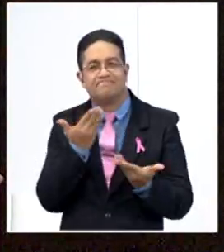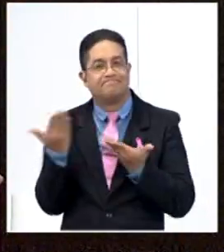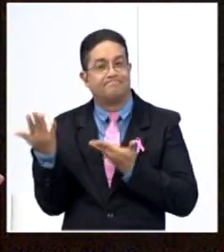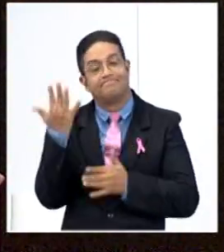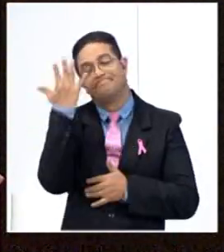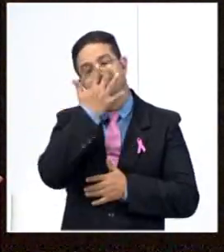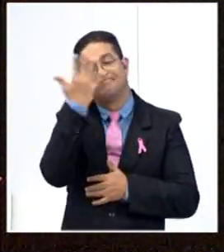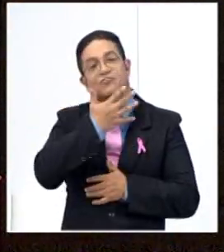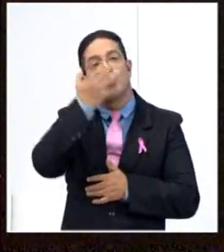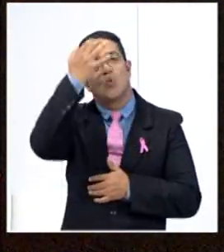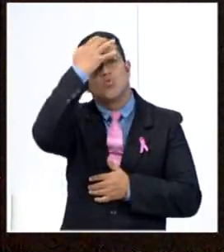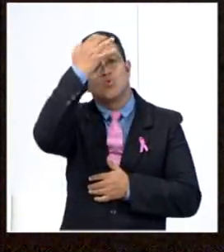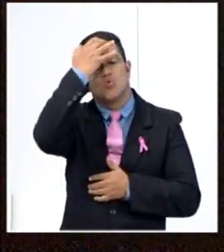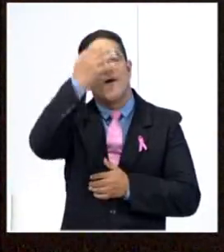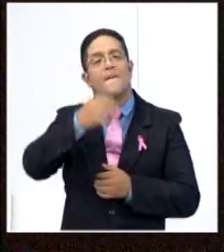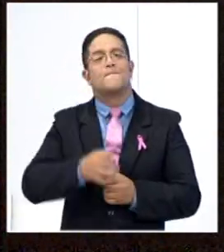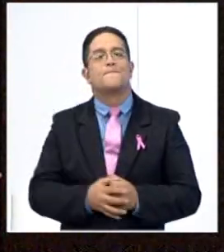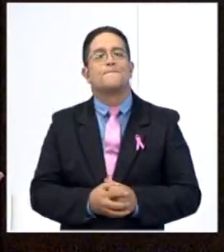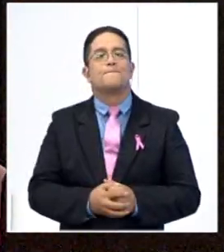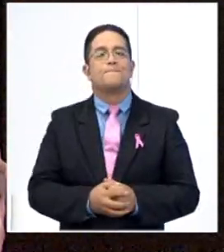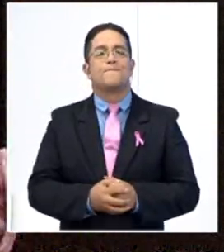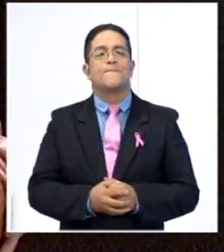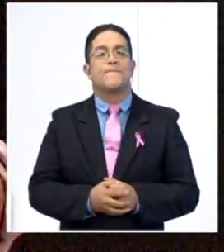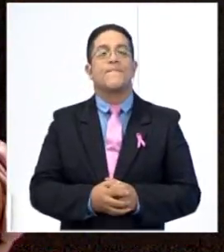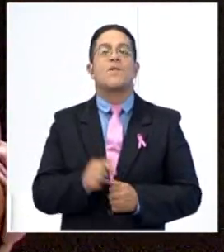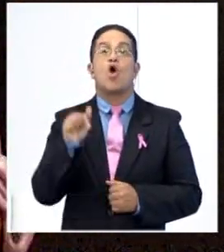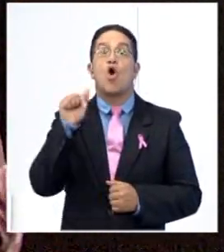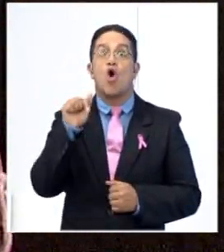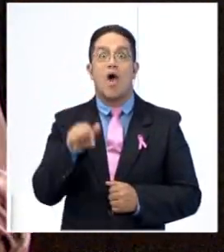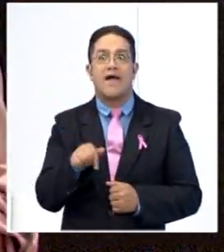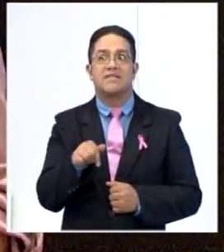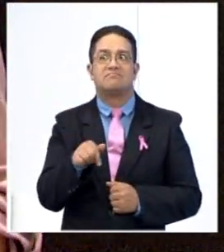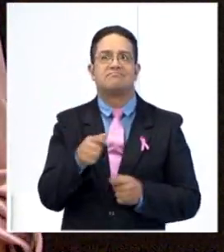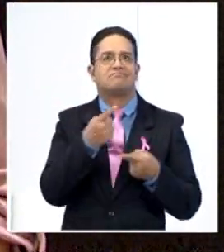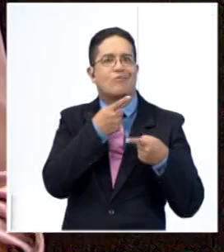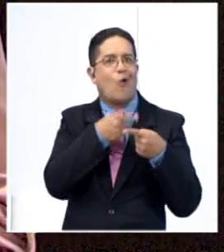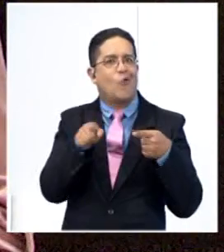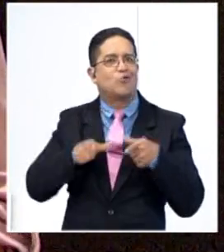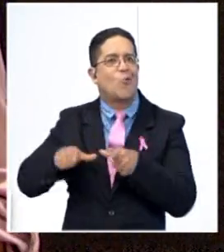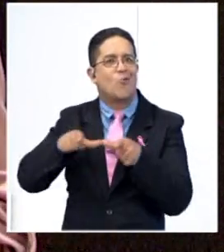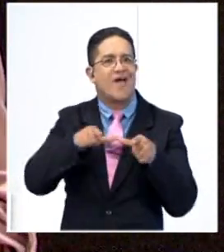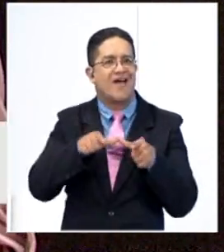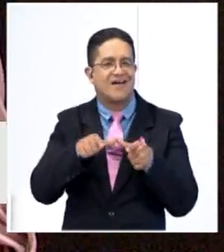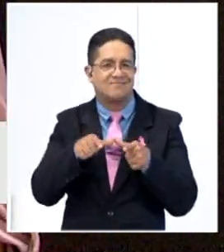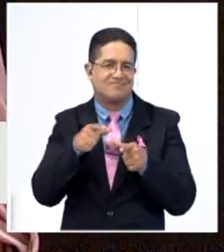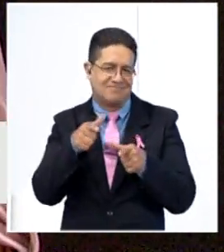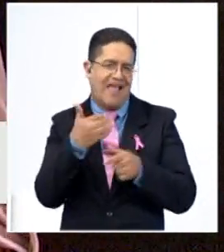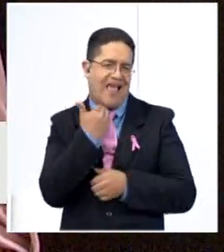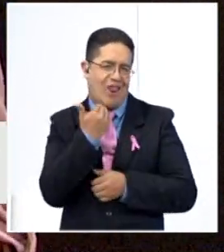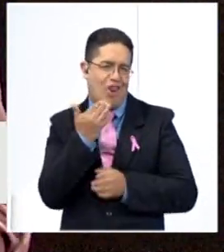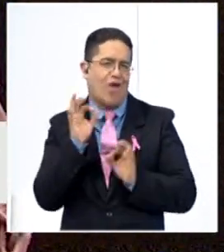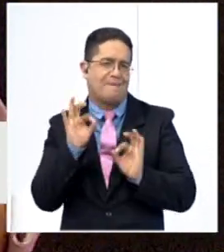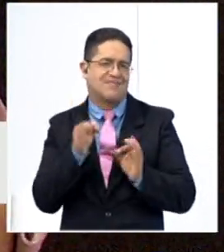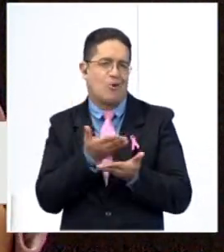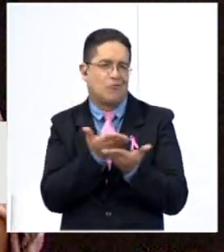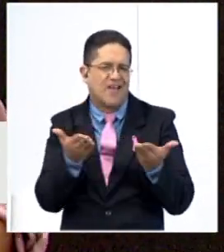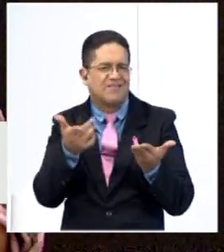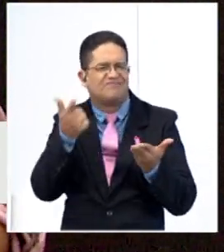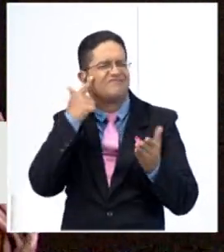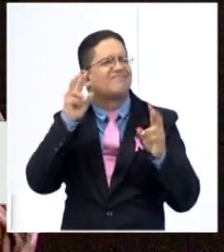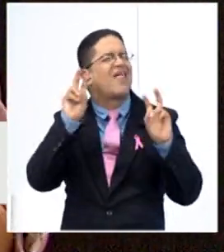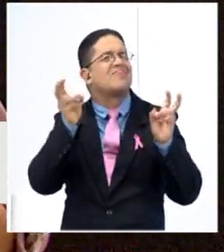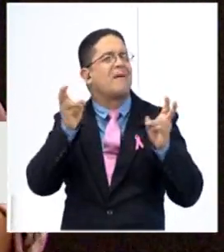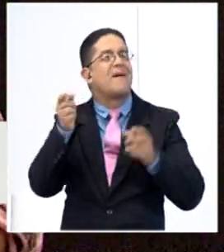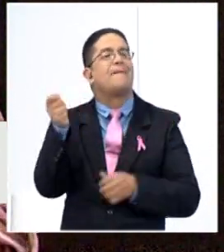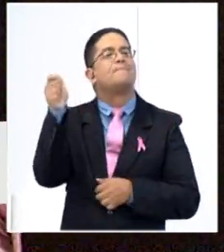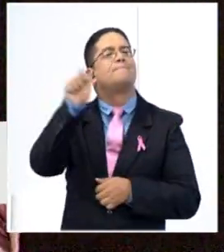señas, nuestro compañero Joshua Llanos. Hoy salimos del estudio porque tenemos un programa especial para ustedes enfocado al mes rosa,